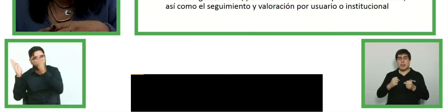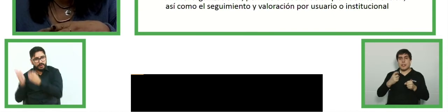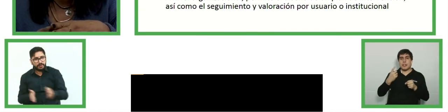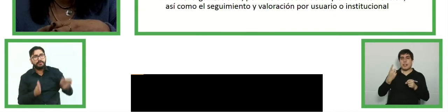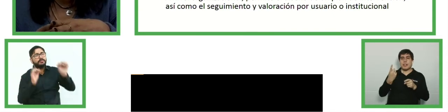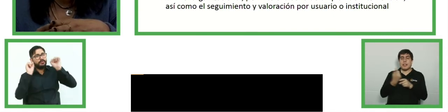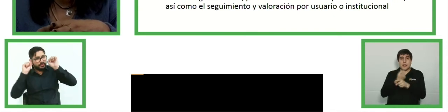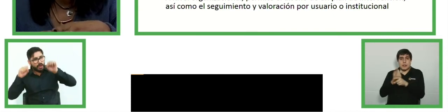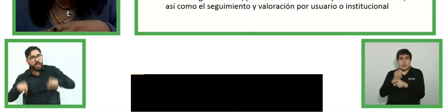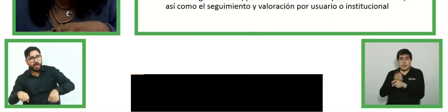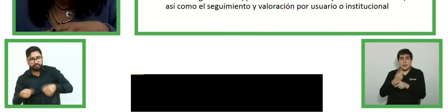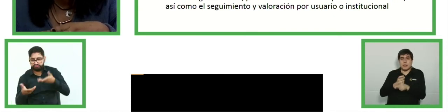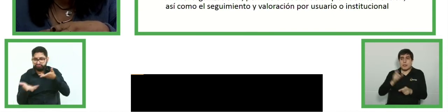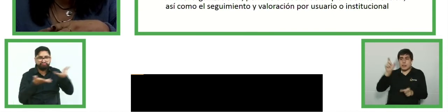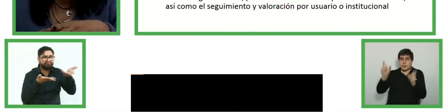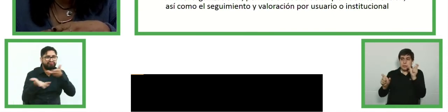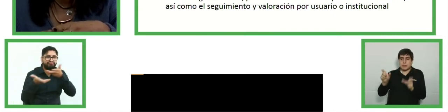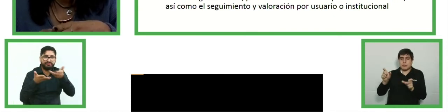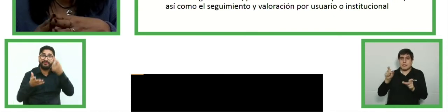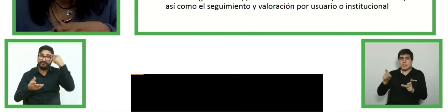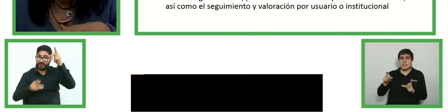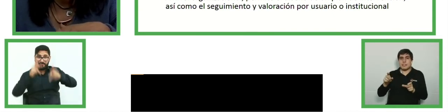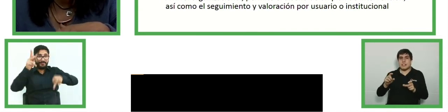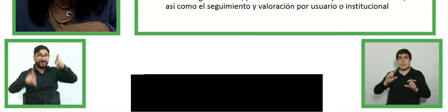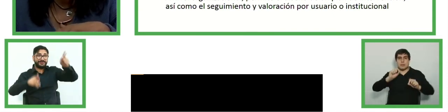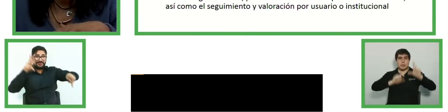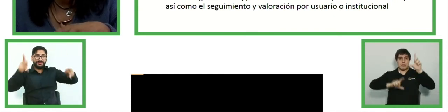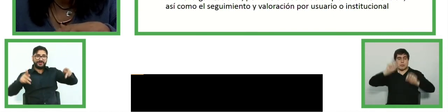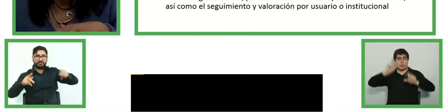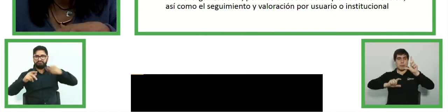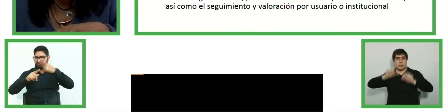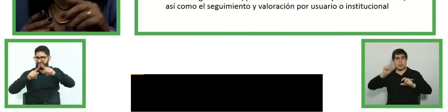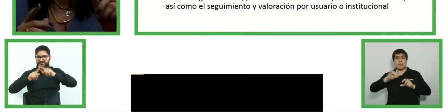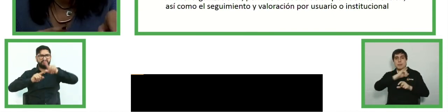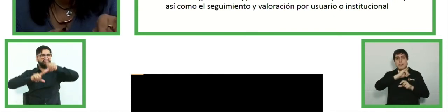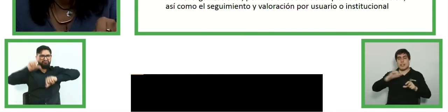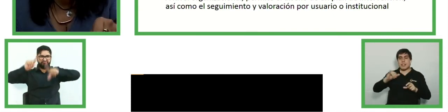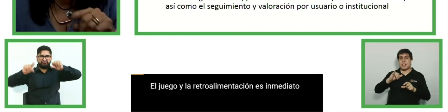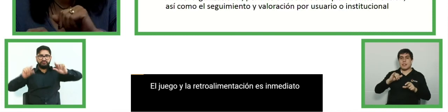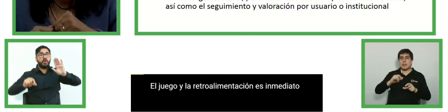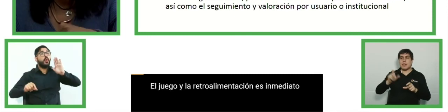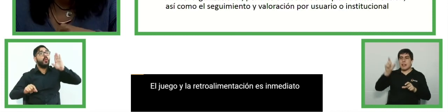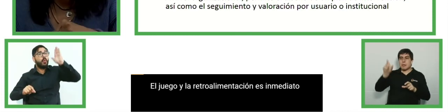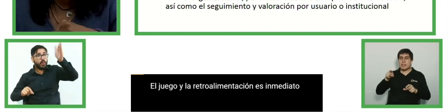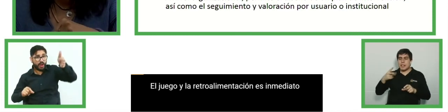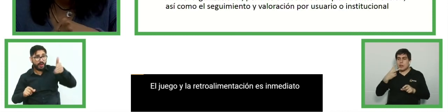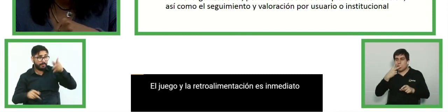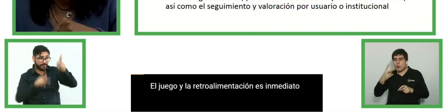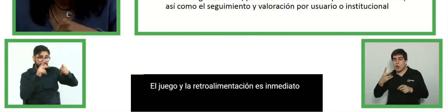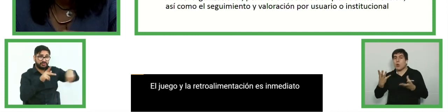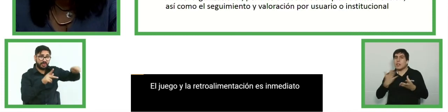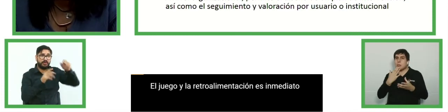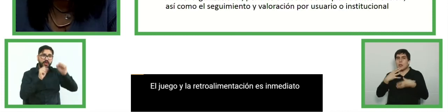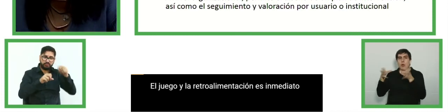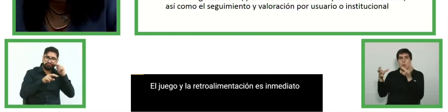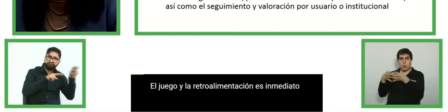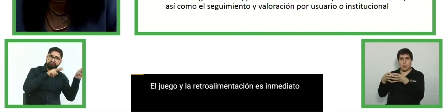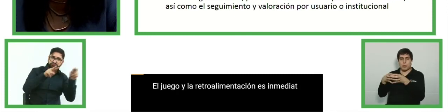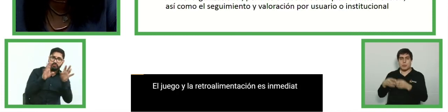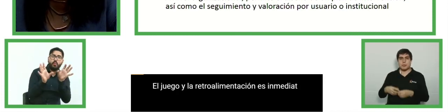generación automática de reportes analíticos y gráficos para el seguimiento y valoración por usuario o grupal.